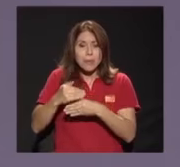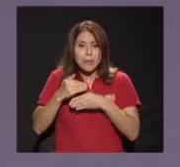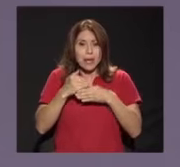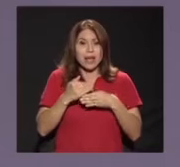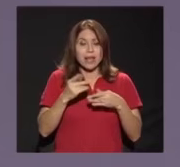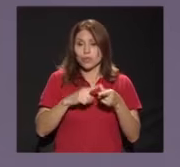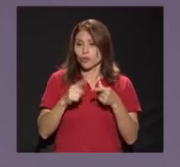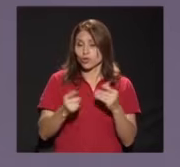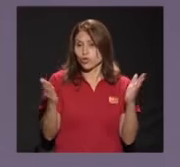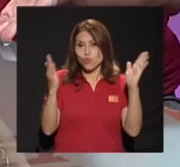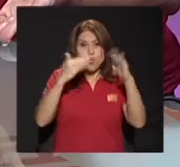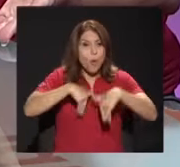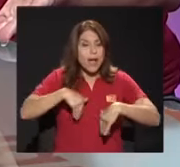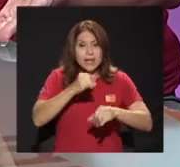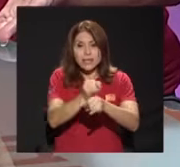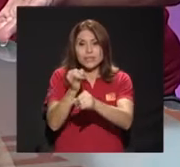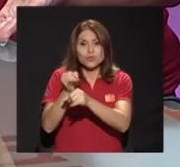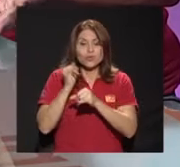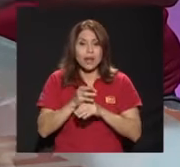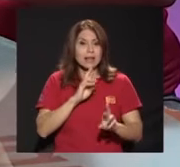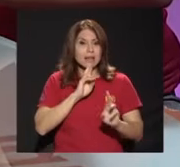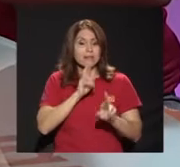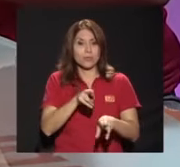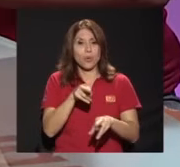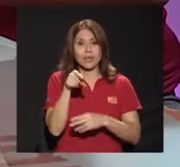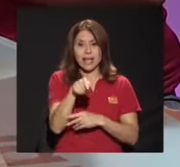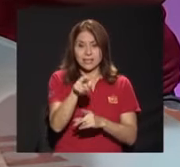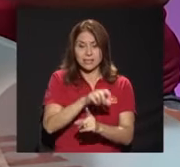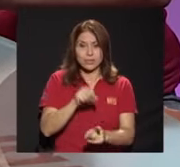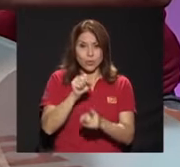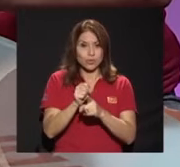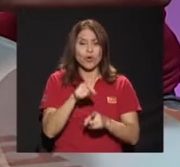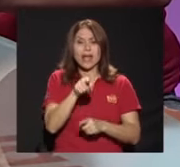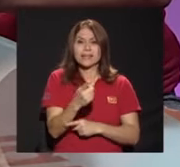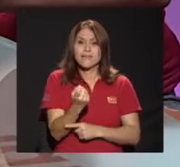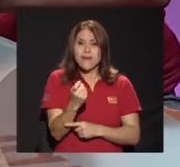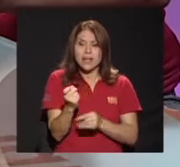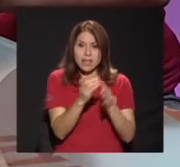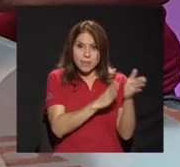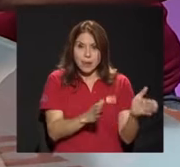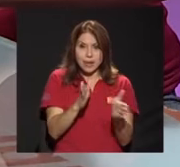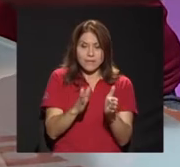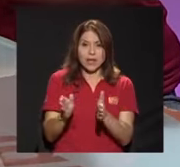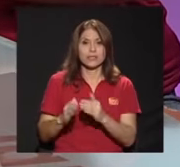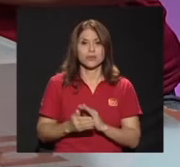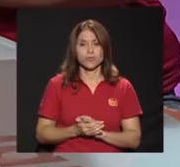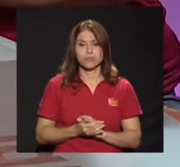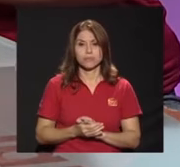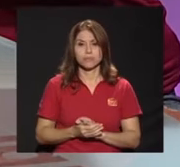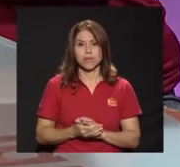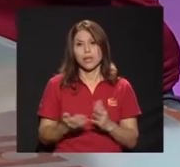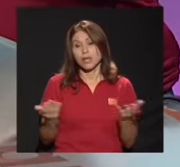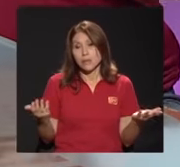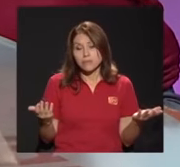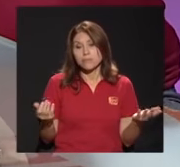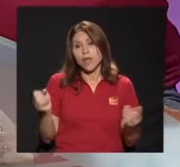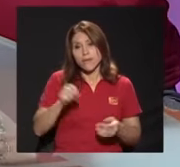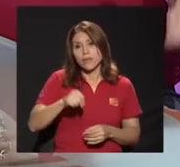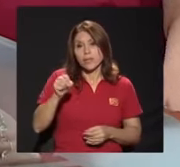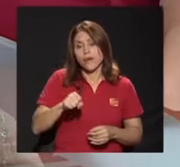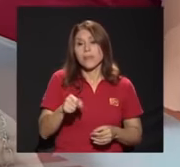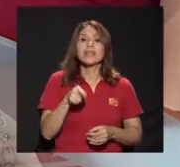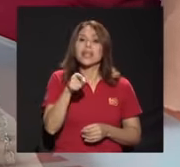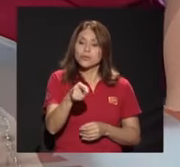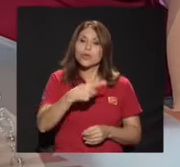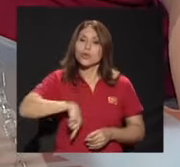no hay una institucionalidad que responda, uh-huh, a esa situación, a esa falta de planificación, ¿verdad? Y efectivamente eso es lo